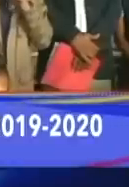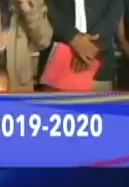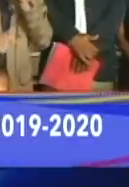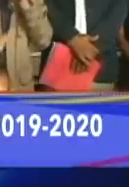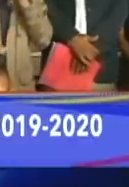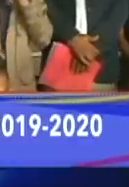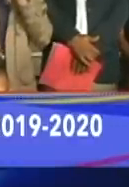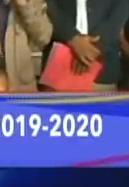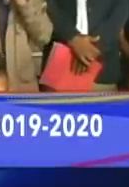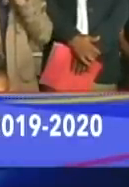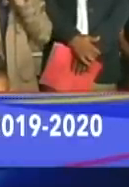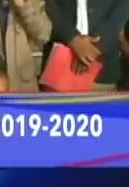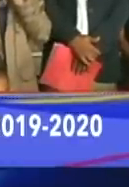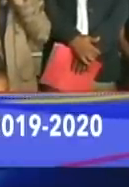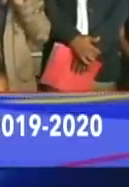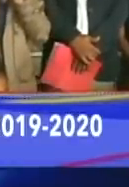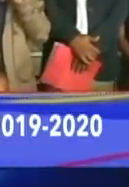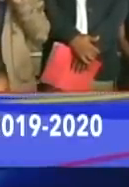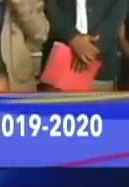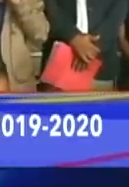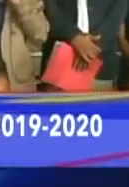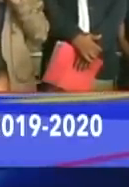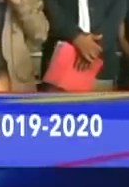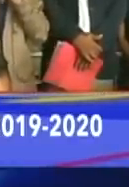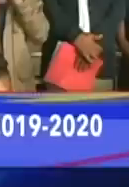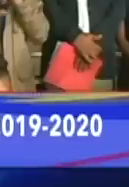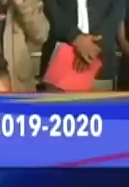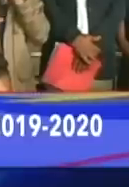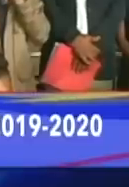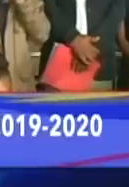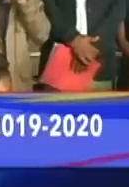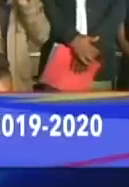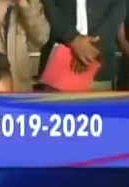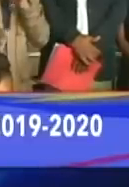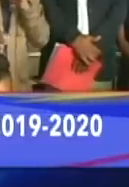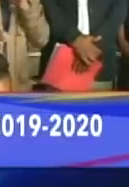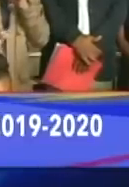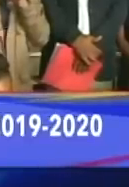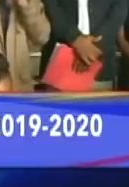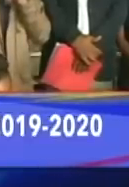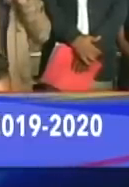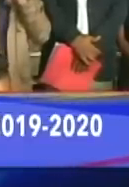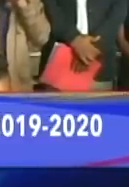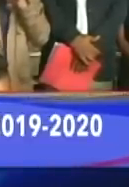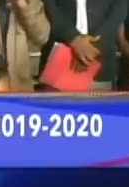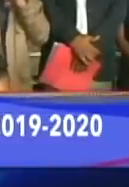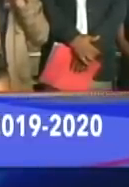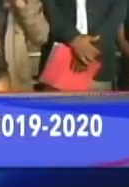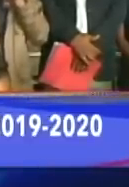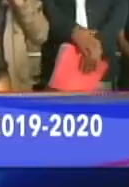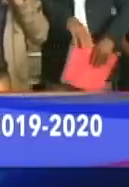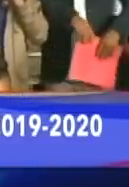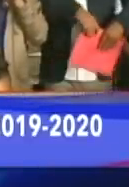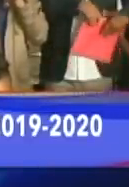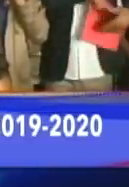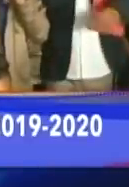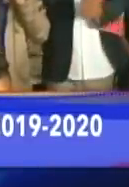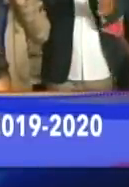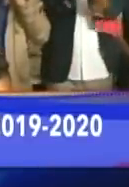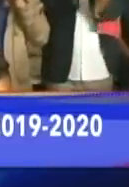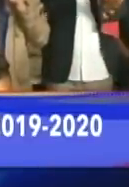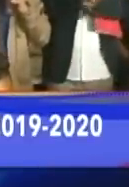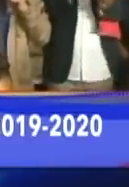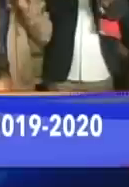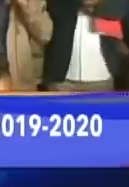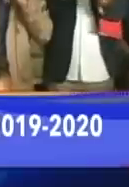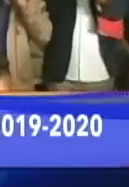que le hizo la comunidad a nuestro gobernador héctor rodríguez cuando estaba en campaña palabra comprometida palabra cumplida de la revolución que